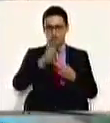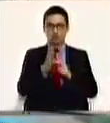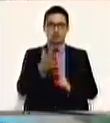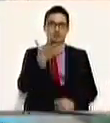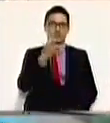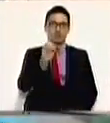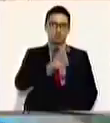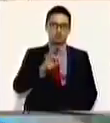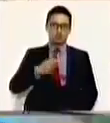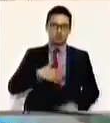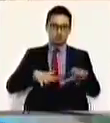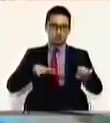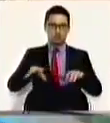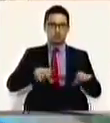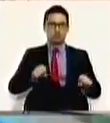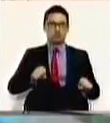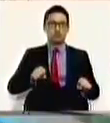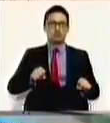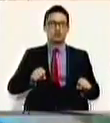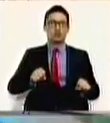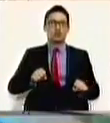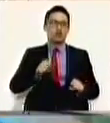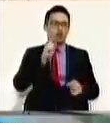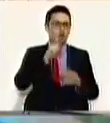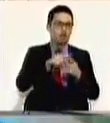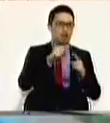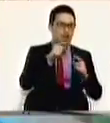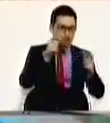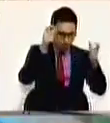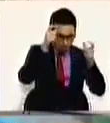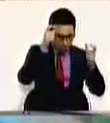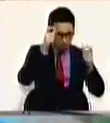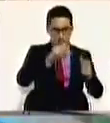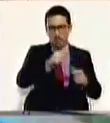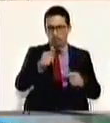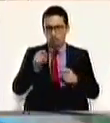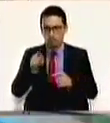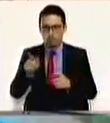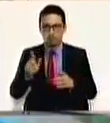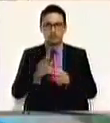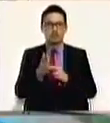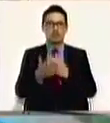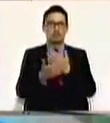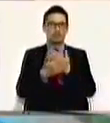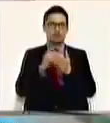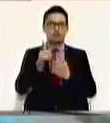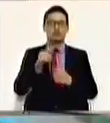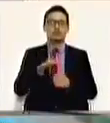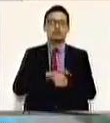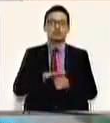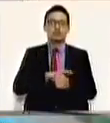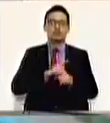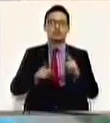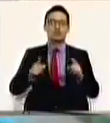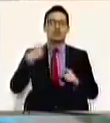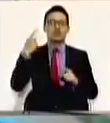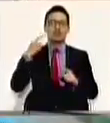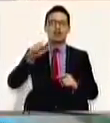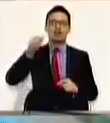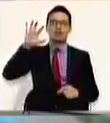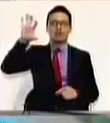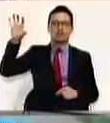área cultivable y lo dedica solamente a ganadería o cualquier otra cosa, puede explicar que se den estas presiones. Pero en marco de